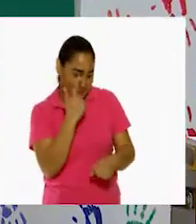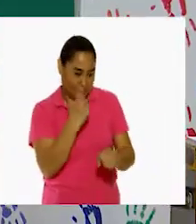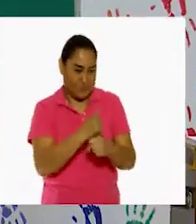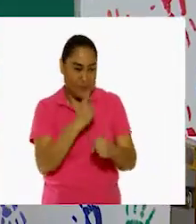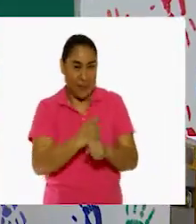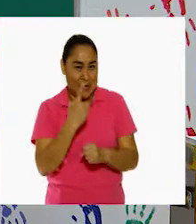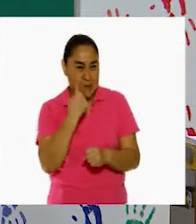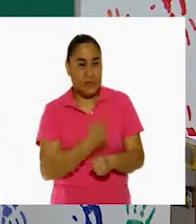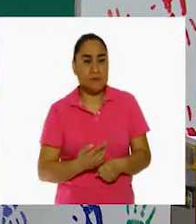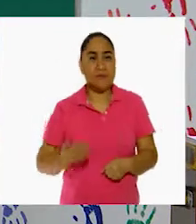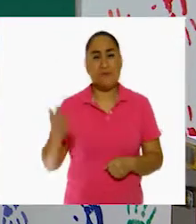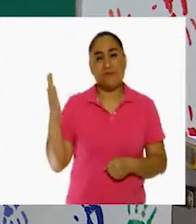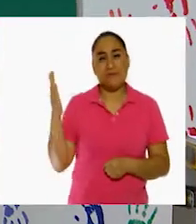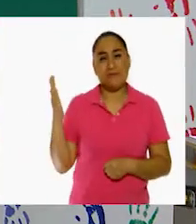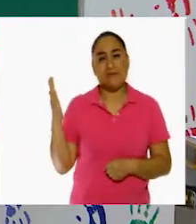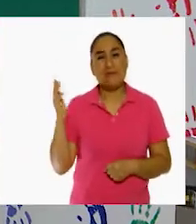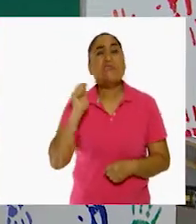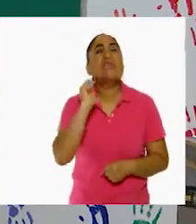aquí?